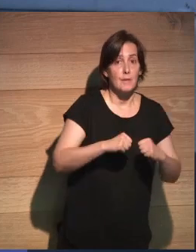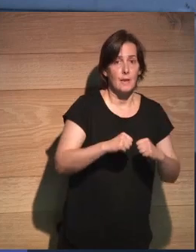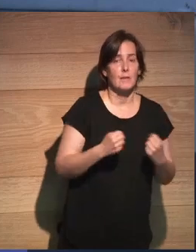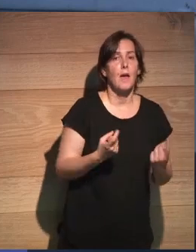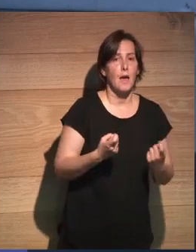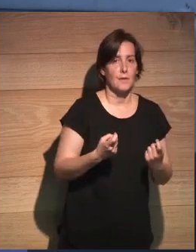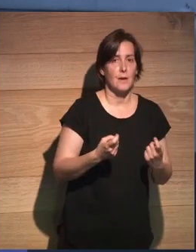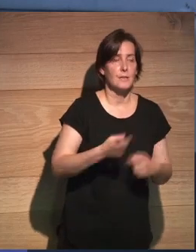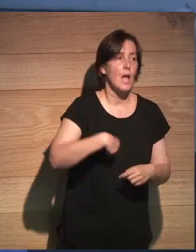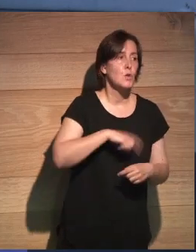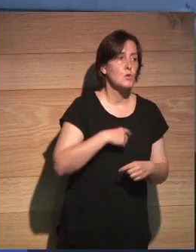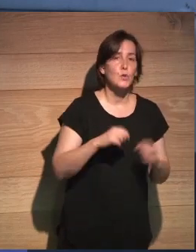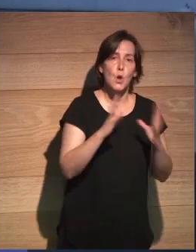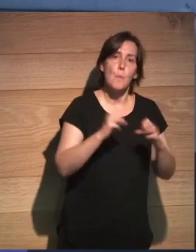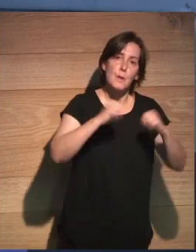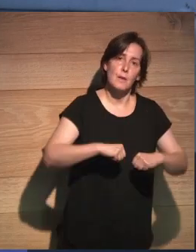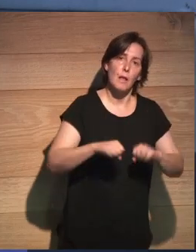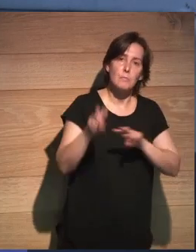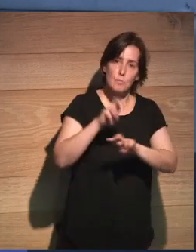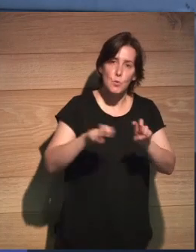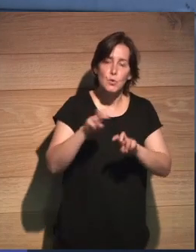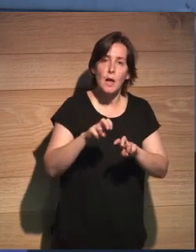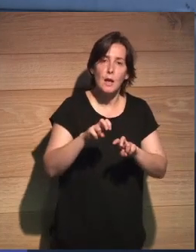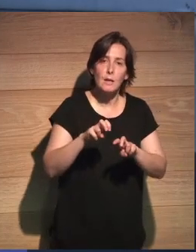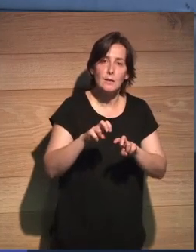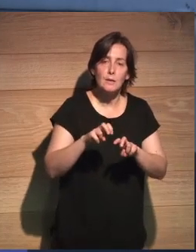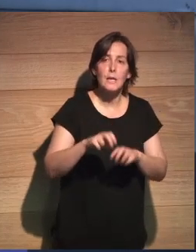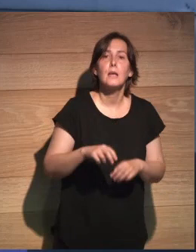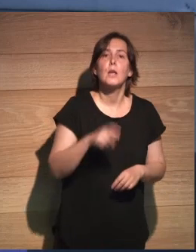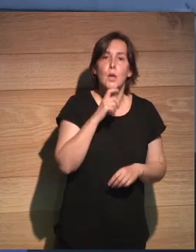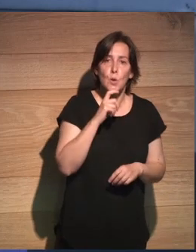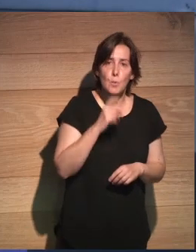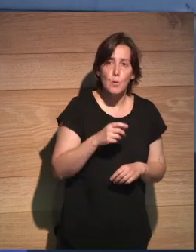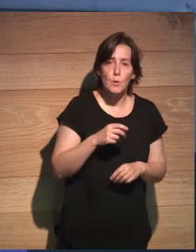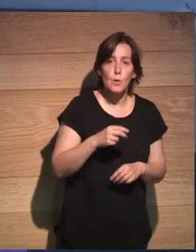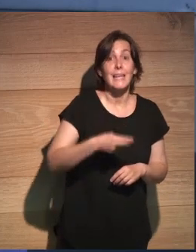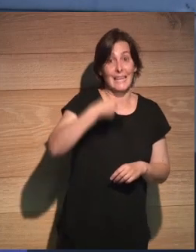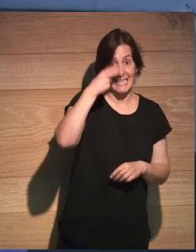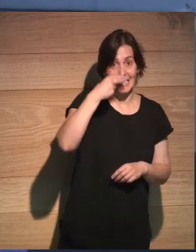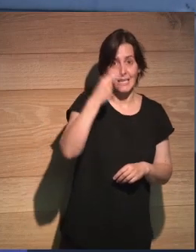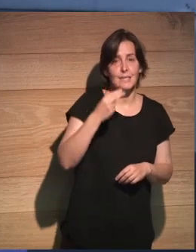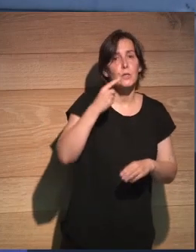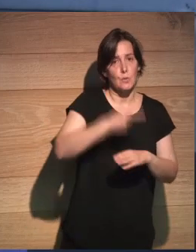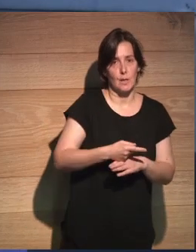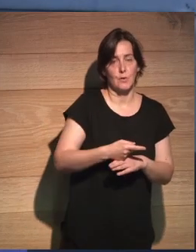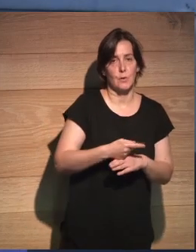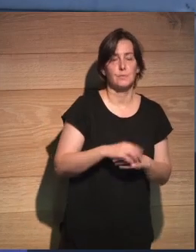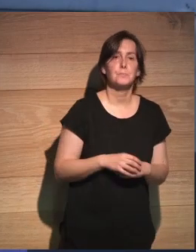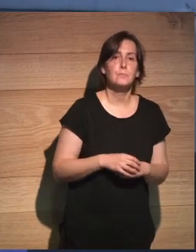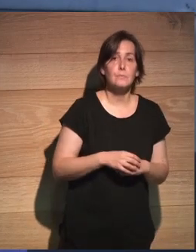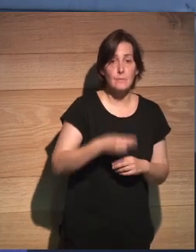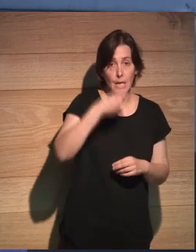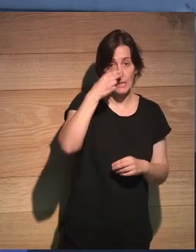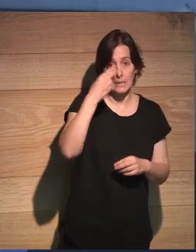además tenemos que buscar, y hay que ser honestos, hay que buscarla desde el interés y también desde la obligación. El interés